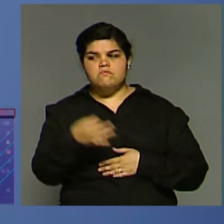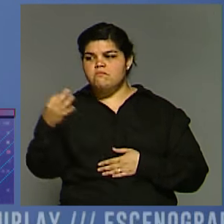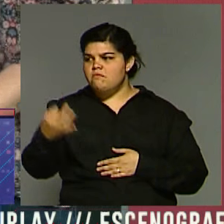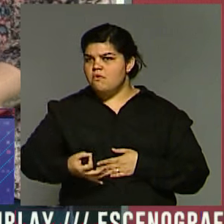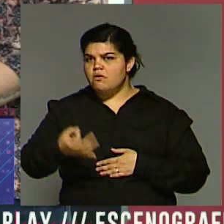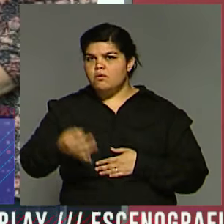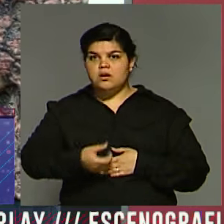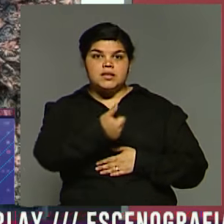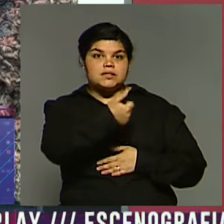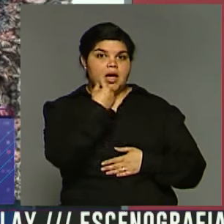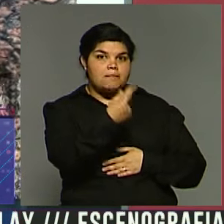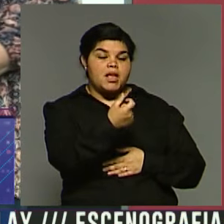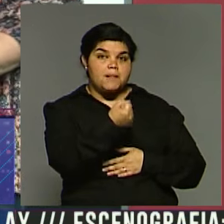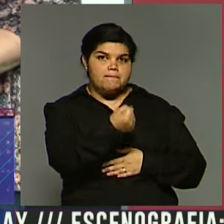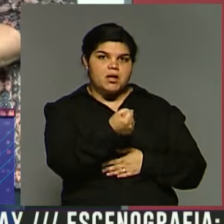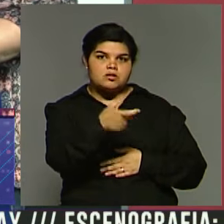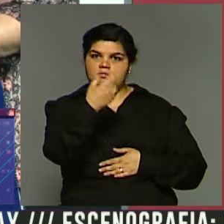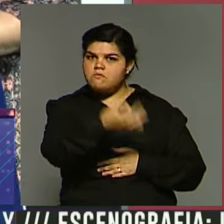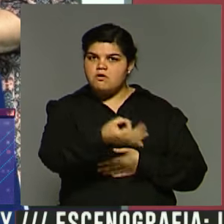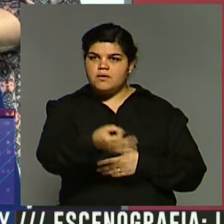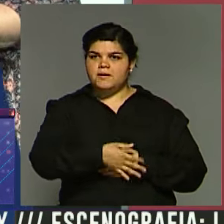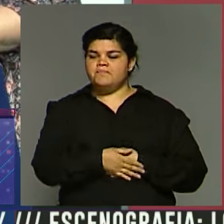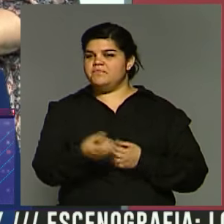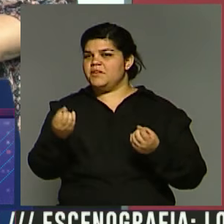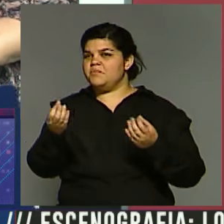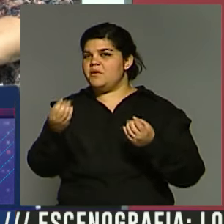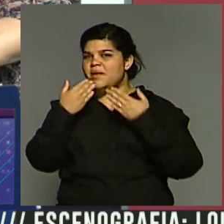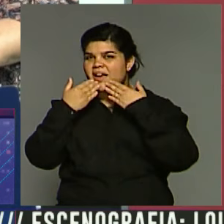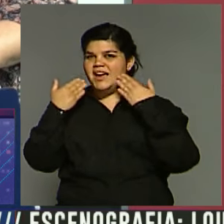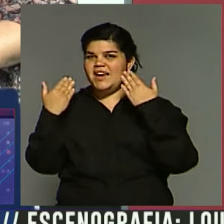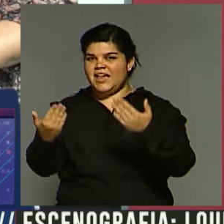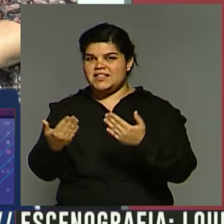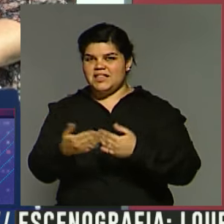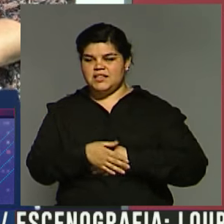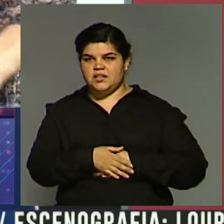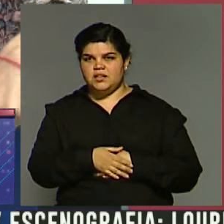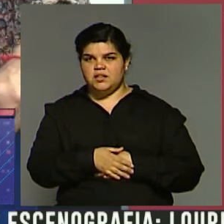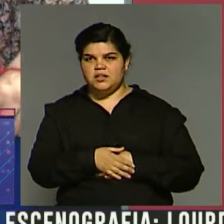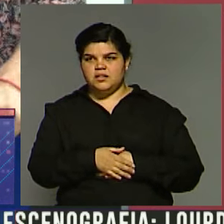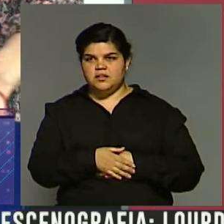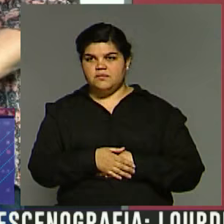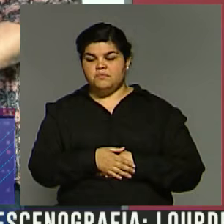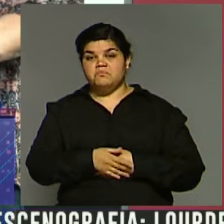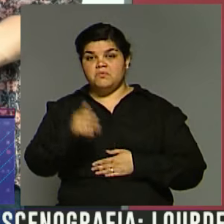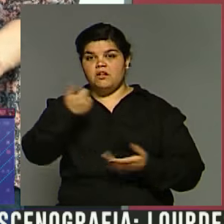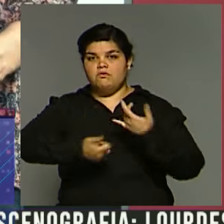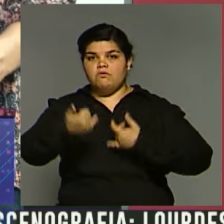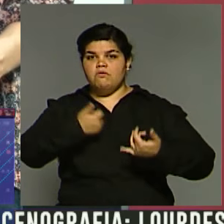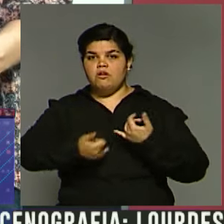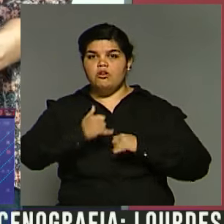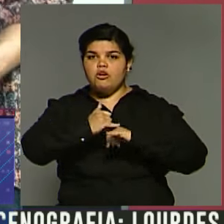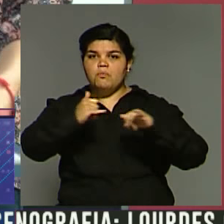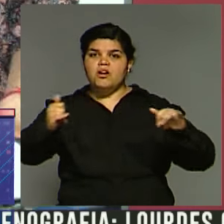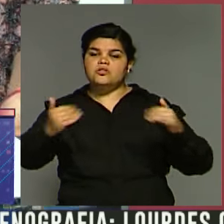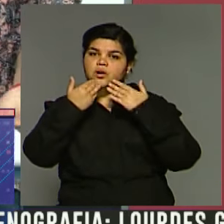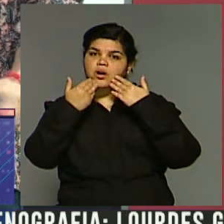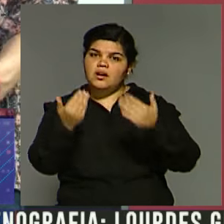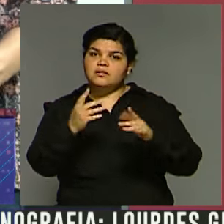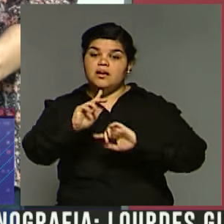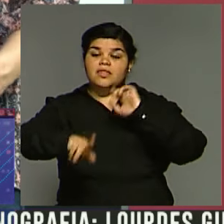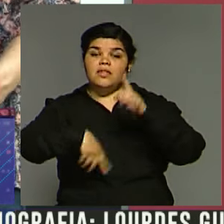6.000 pesos es un teléfono accesible, ¿no? Es una buena opción. Bueno, Ariel, muchísimas gracias por la columna, por lo que has compartido hoy con nosotros. Y bueno,